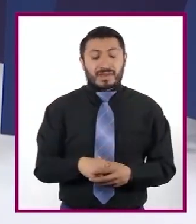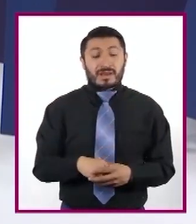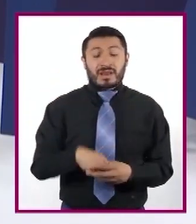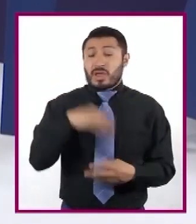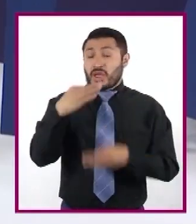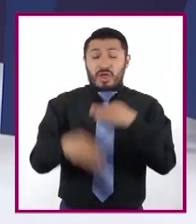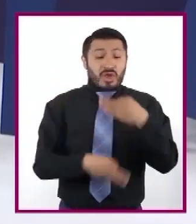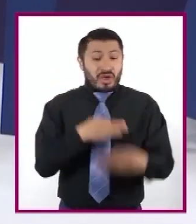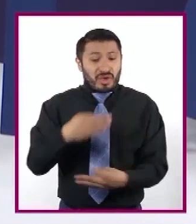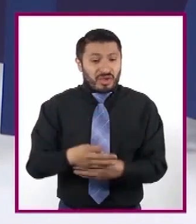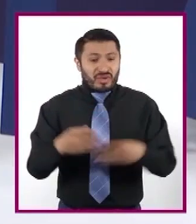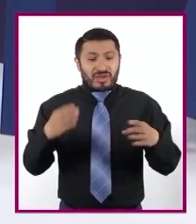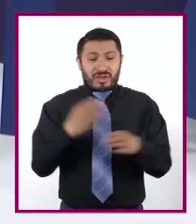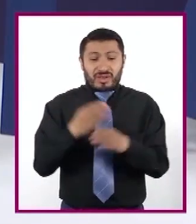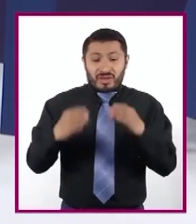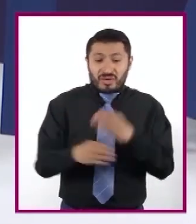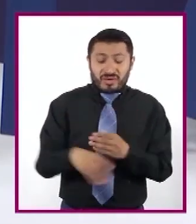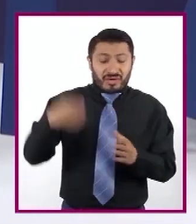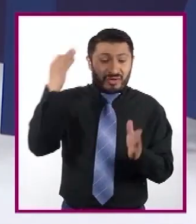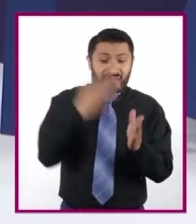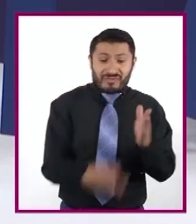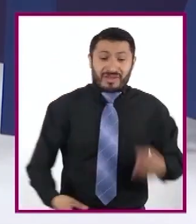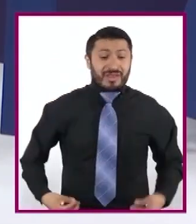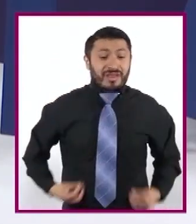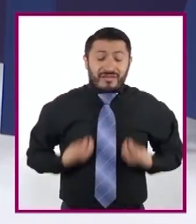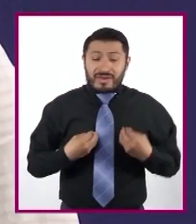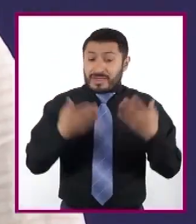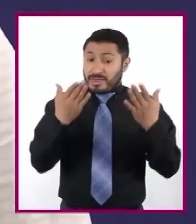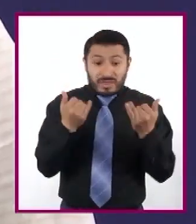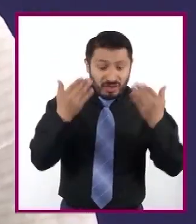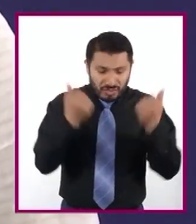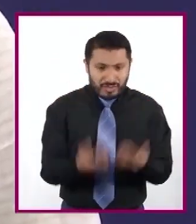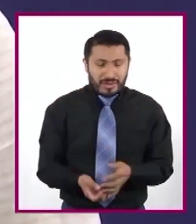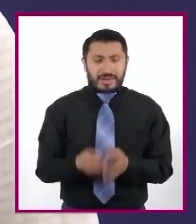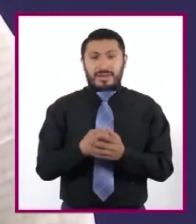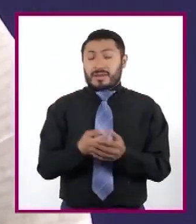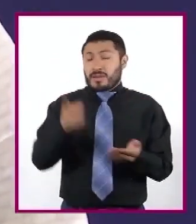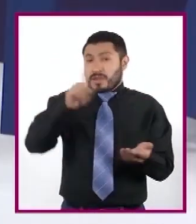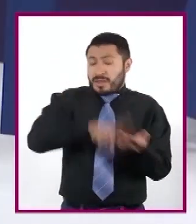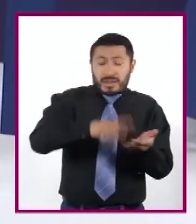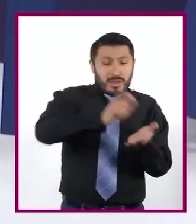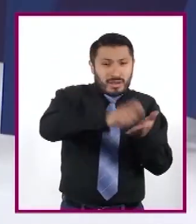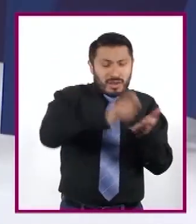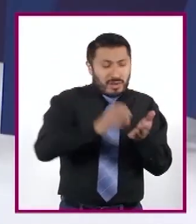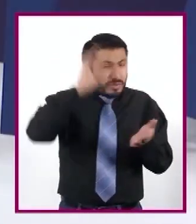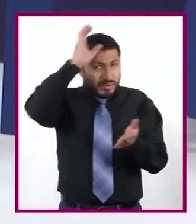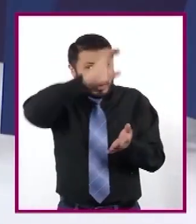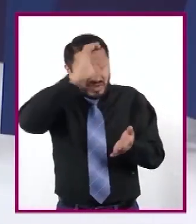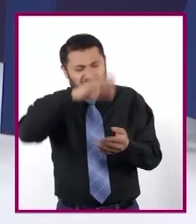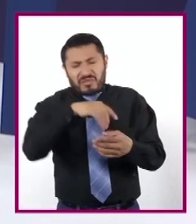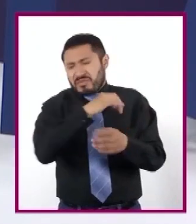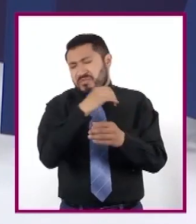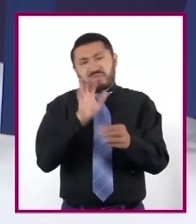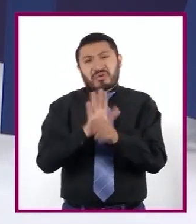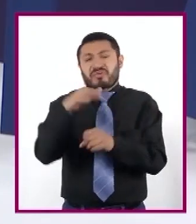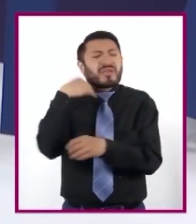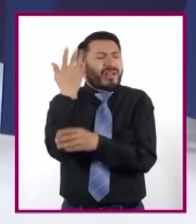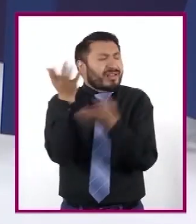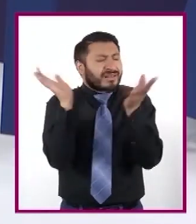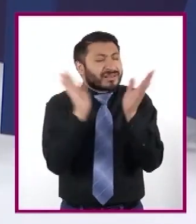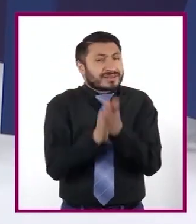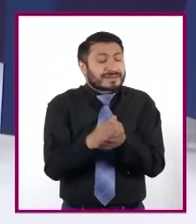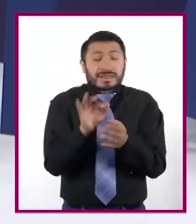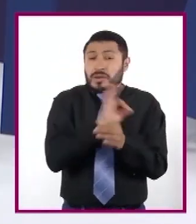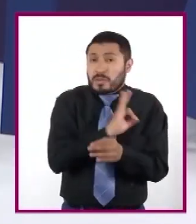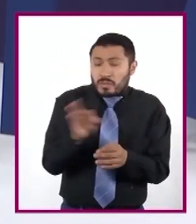definida, y que se presentan en un texto, puede ser científico, literario o de cualquier índole. Además, pueden estar mencionadas